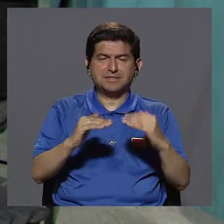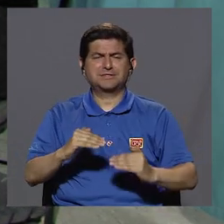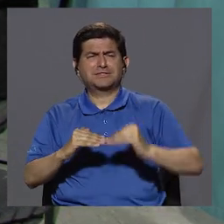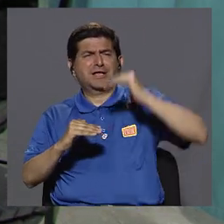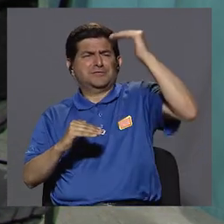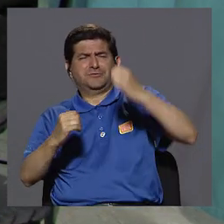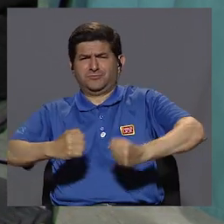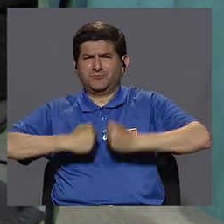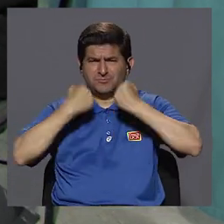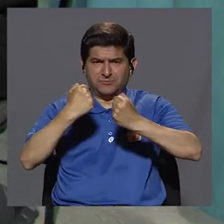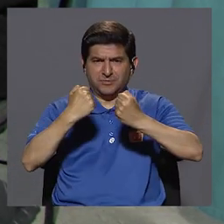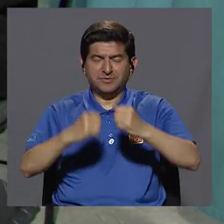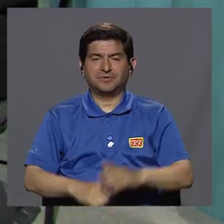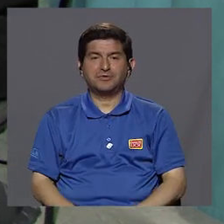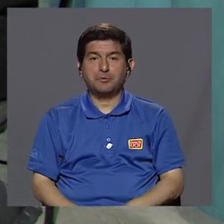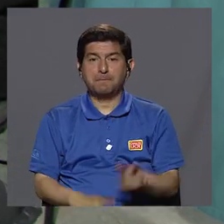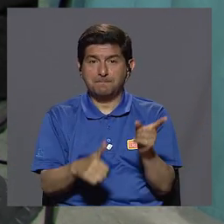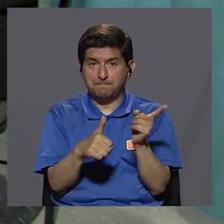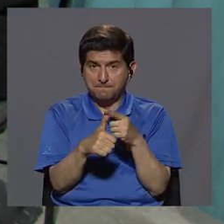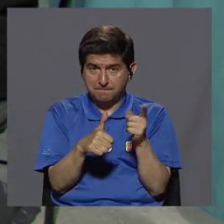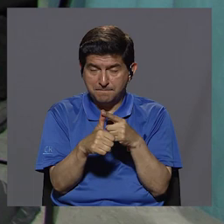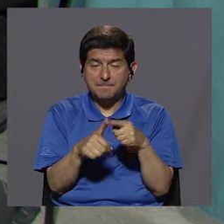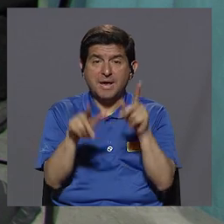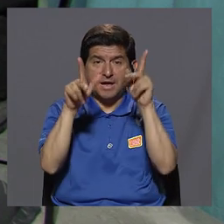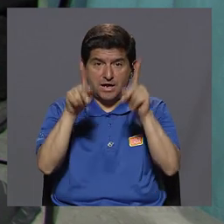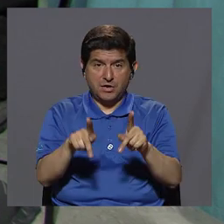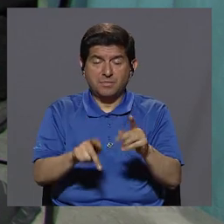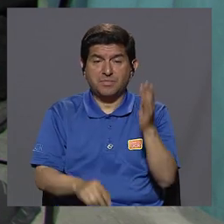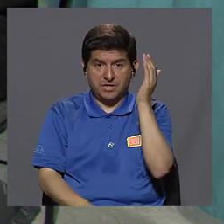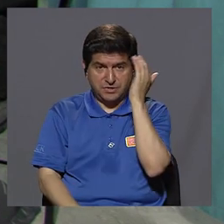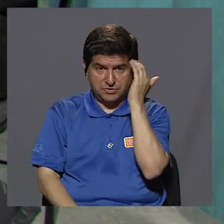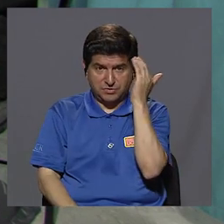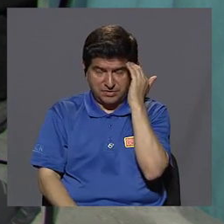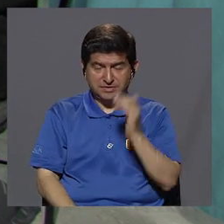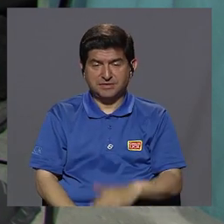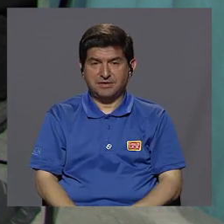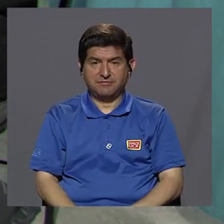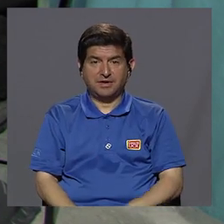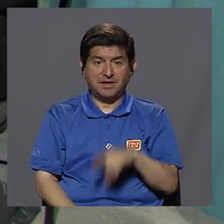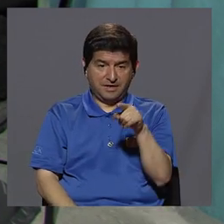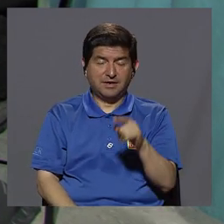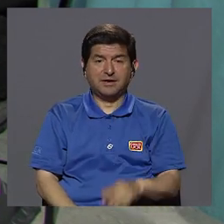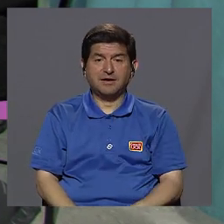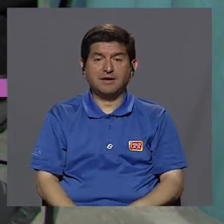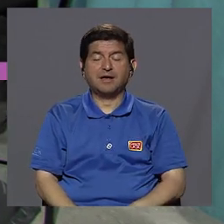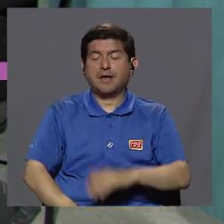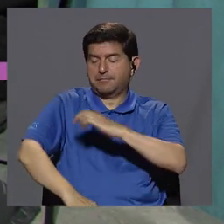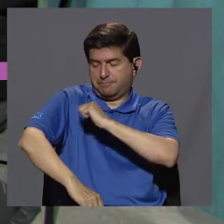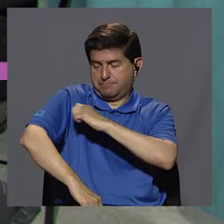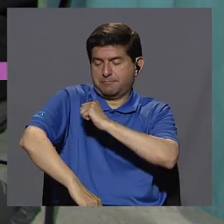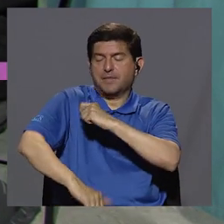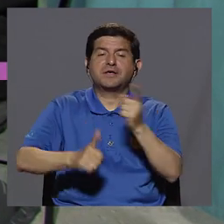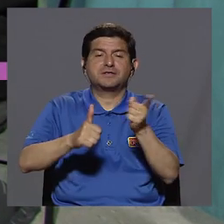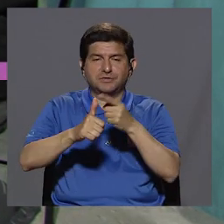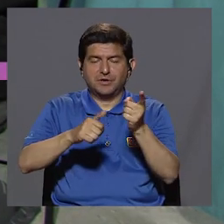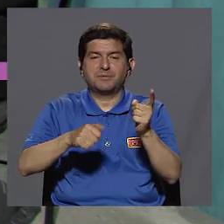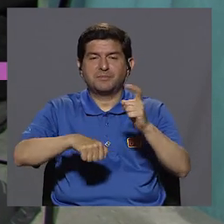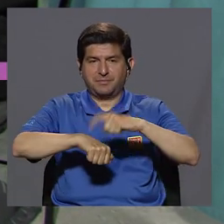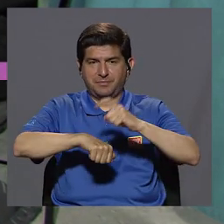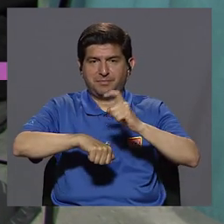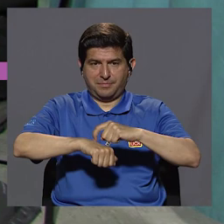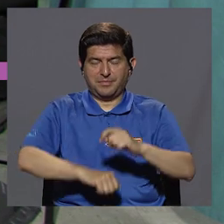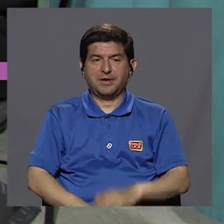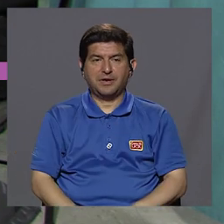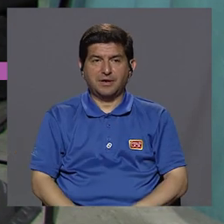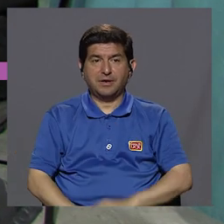esfuerzo perdón entonces primero digamos la persona tiene que saber que le tienen que poner el coma la presión inicialmente